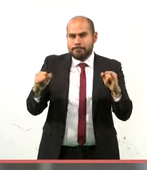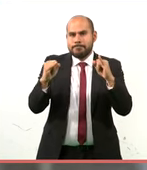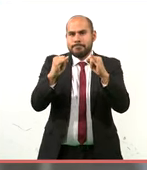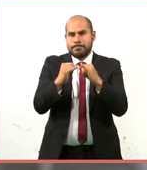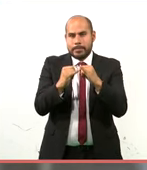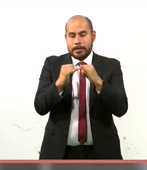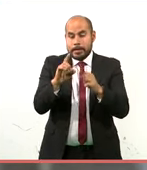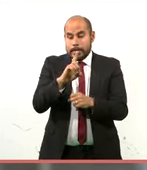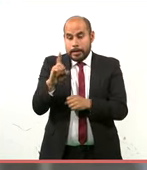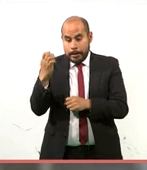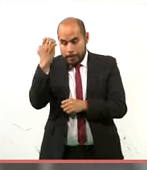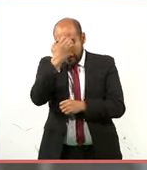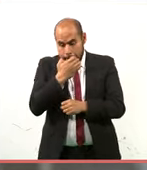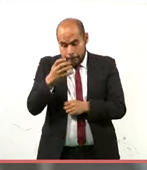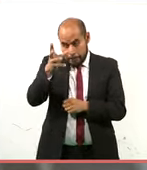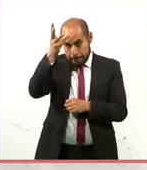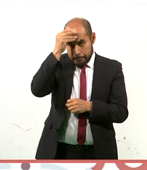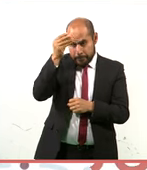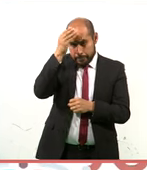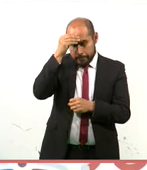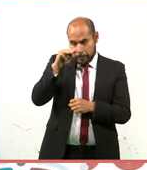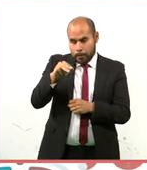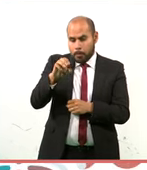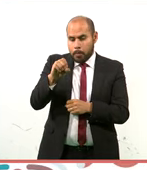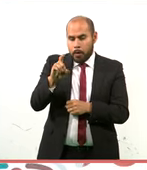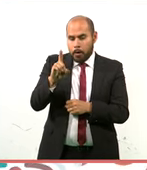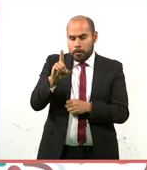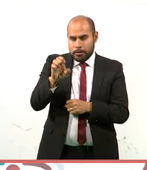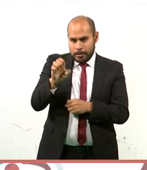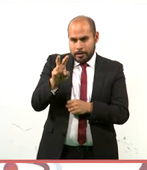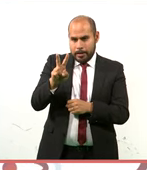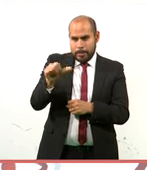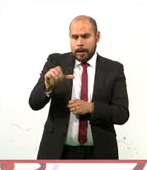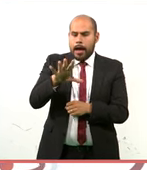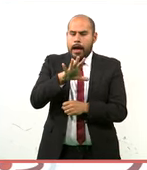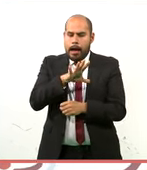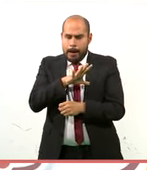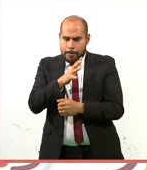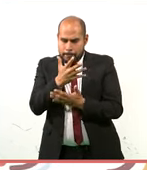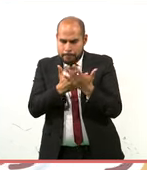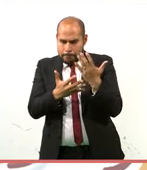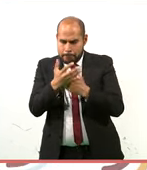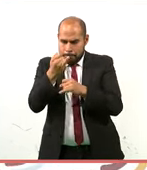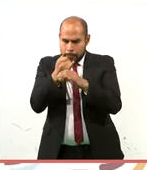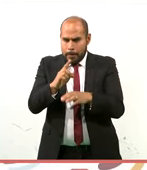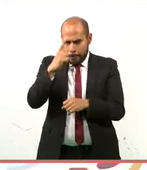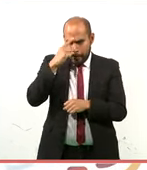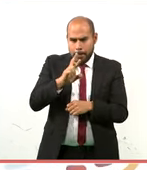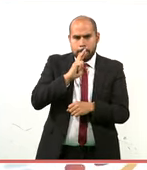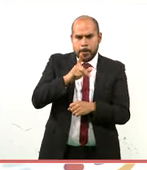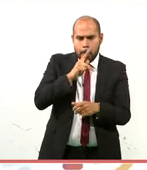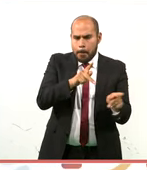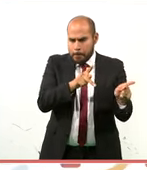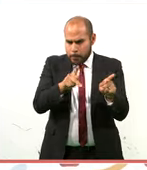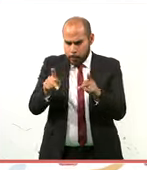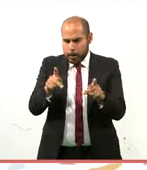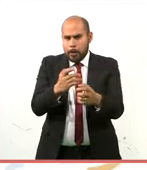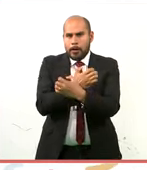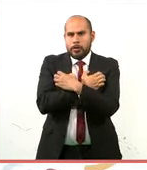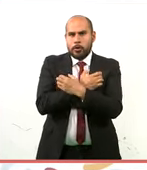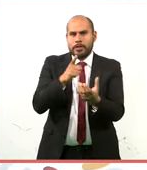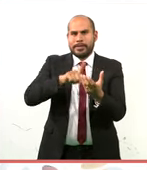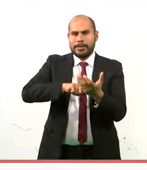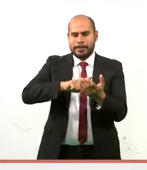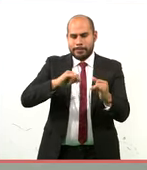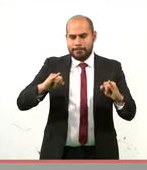institucional de evaluación del aprendizaje. El MODEVA genera información para la mejora de diversos procesos educativos en la